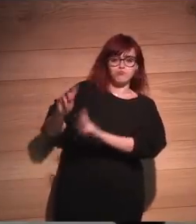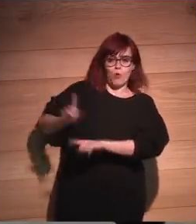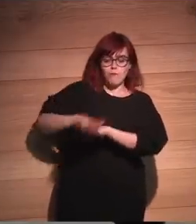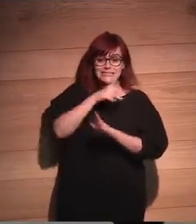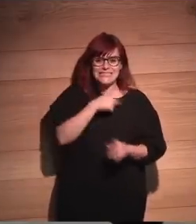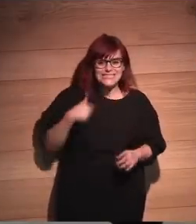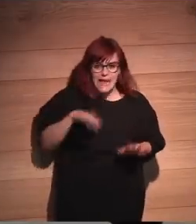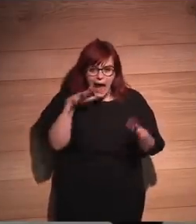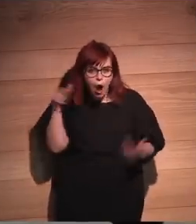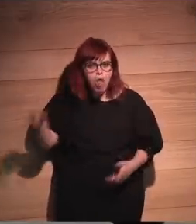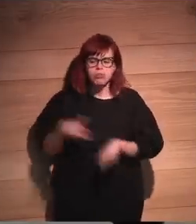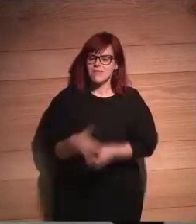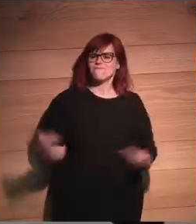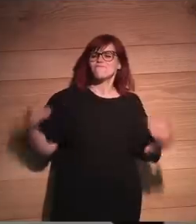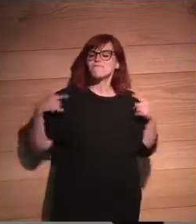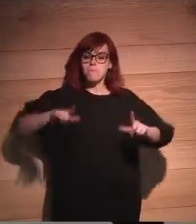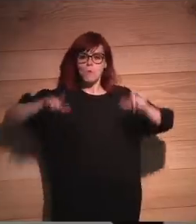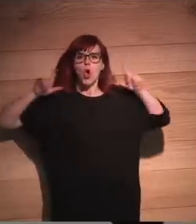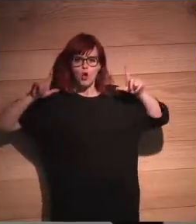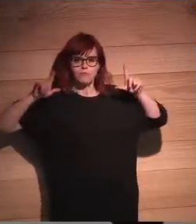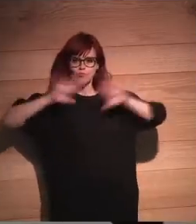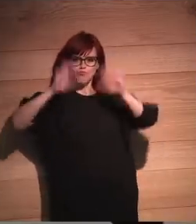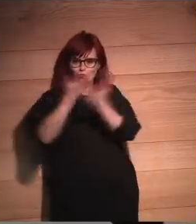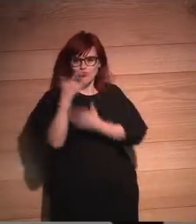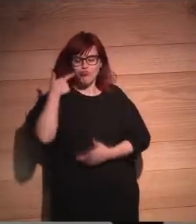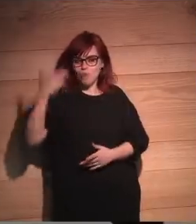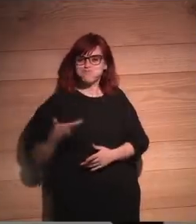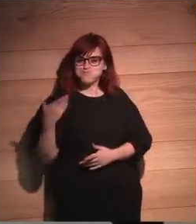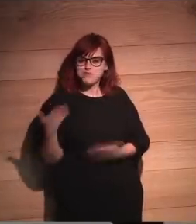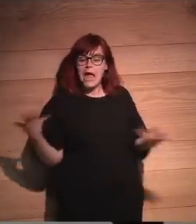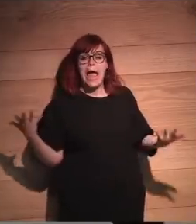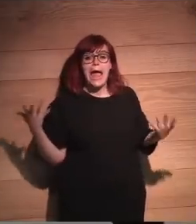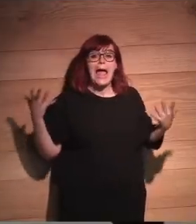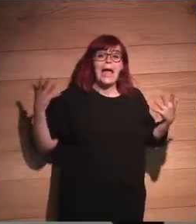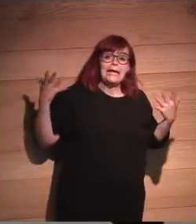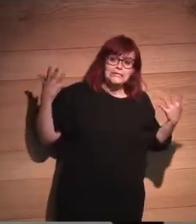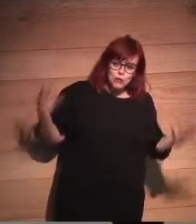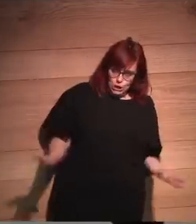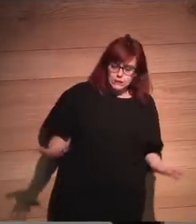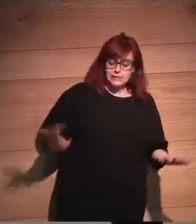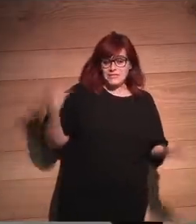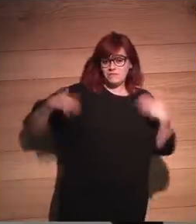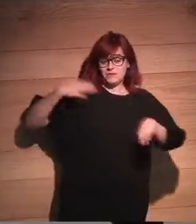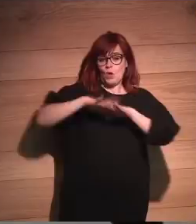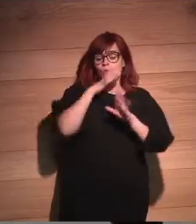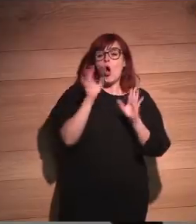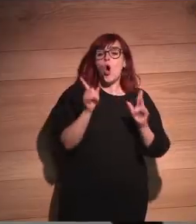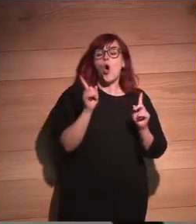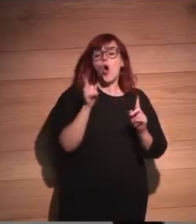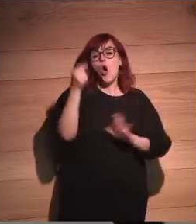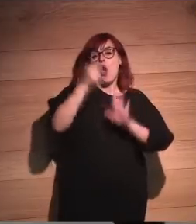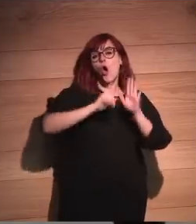Hoy China es un actor esencial, es un actor mundial. De ese mundo basado en un orden